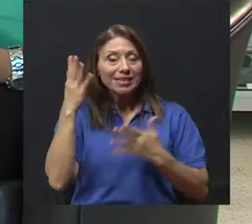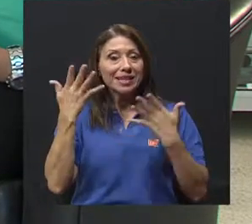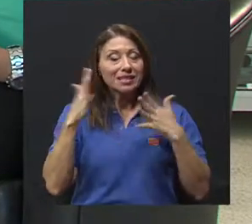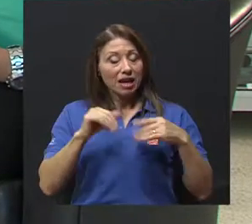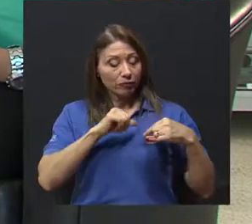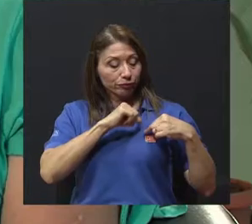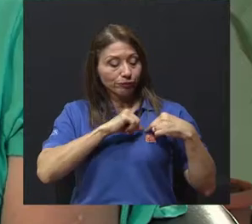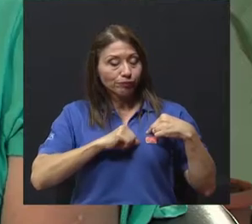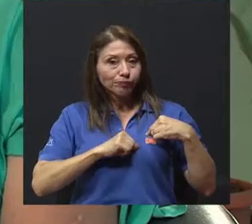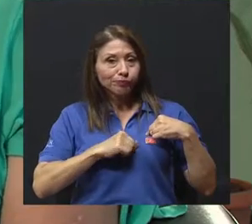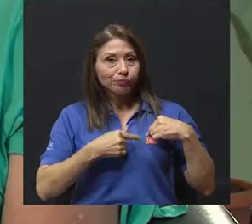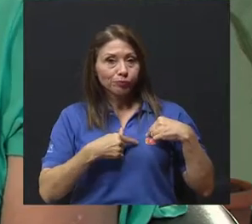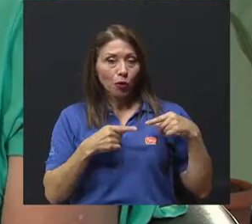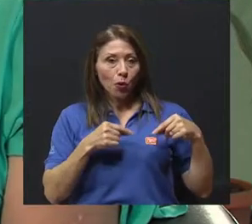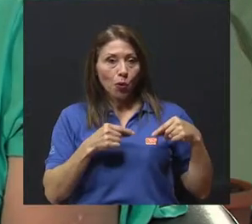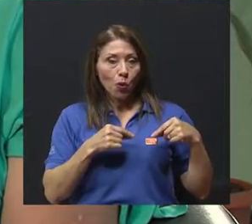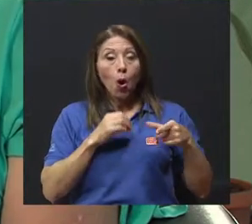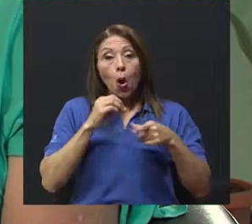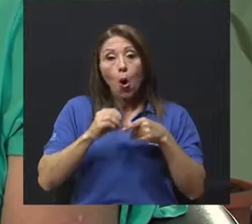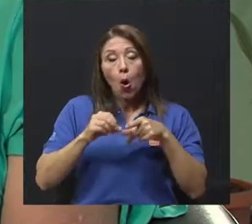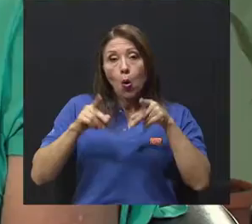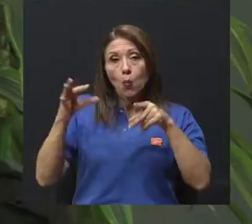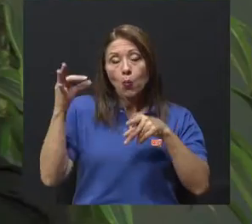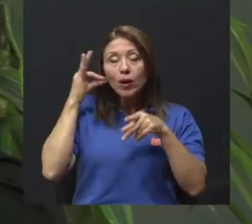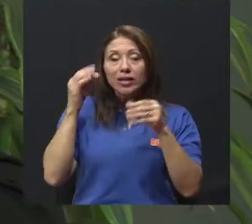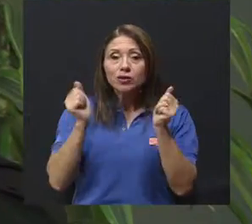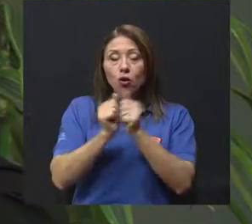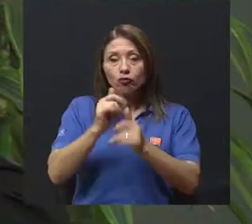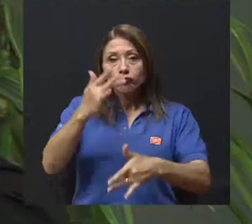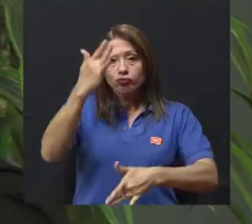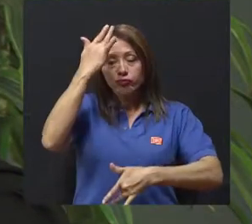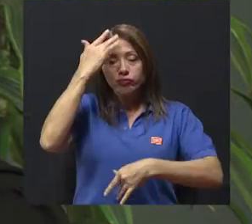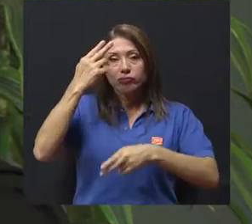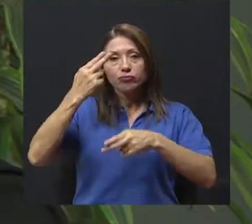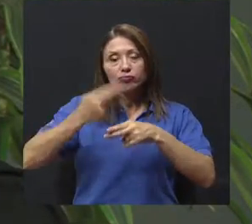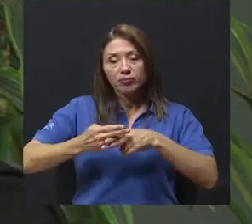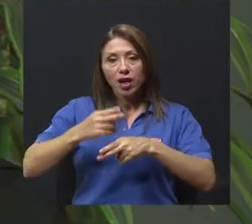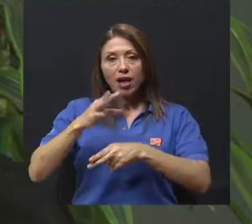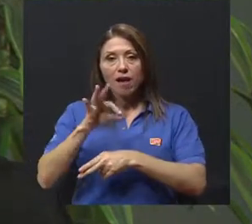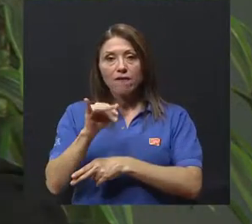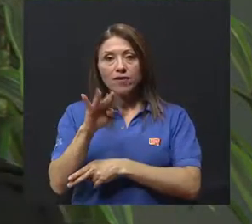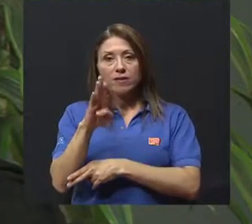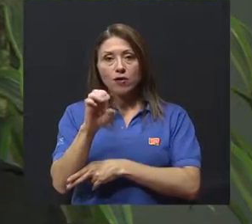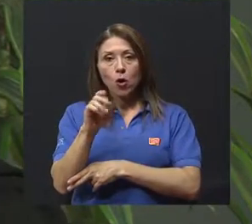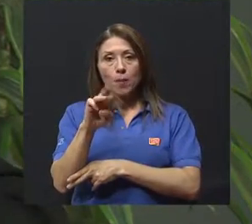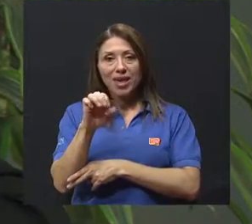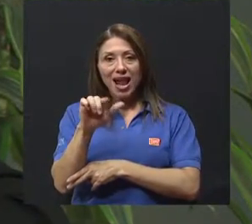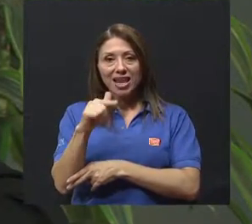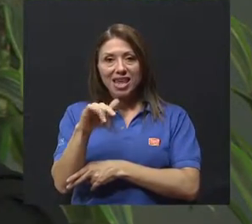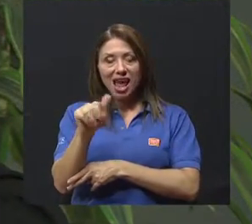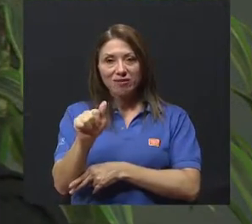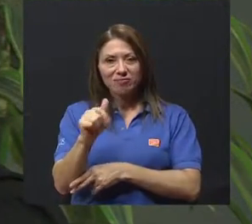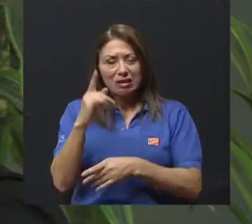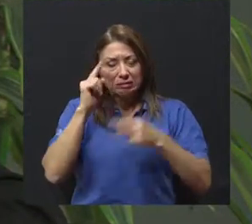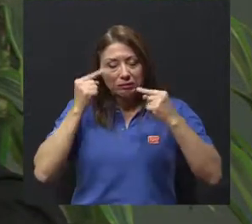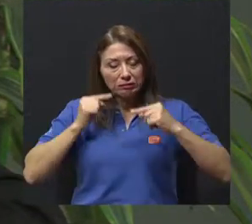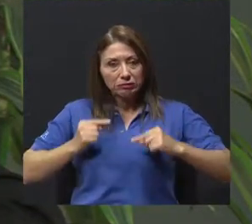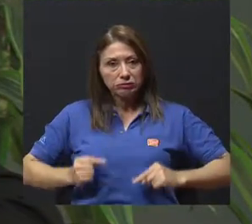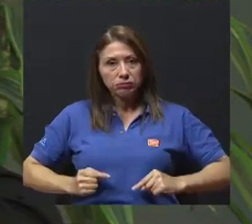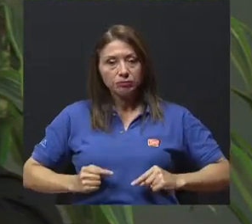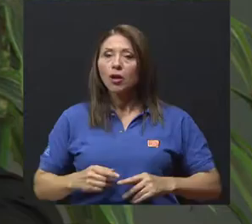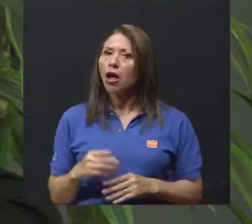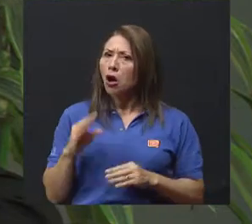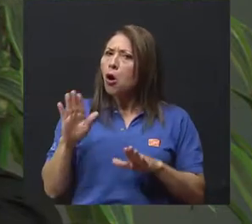y con fibromialgia sully como como tiene como debería uno imaginarse una extensión de estas porque de pronto